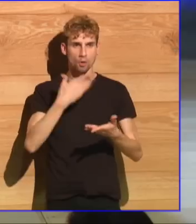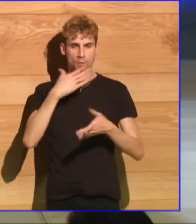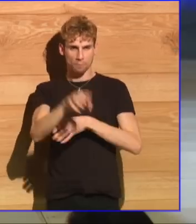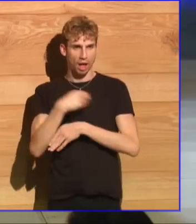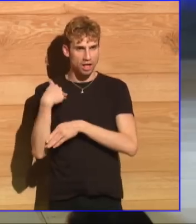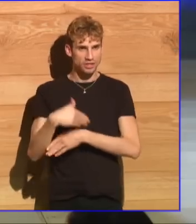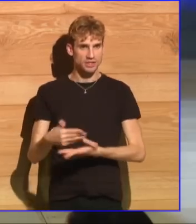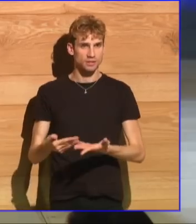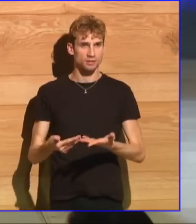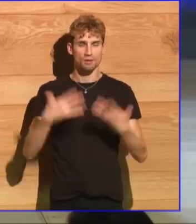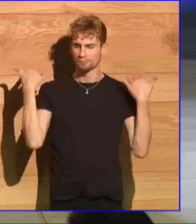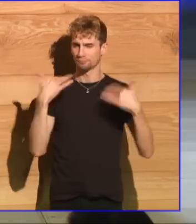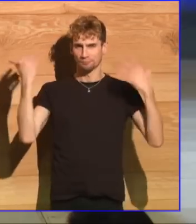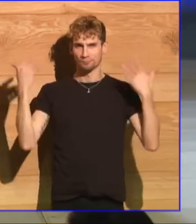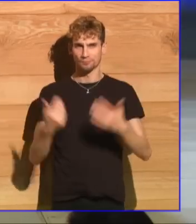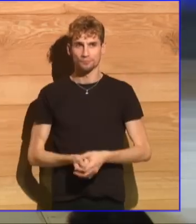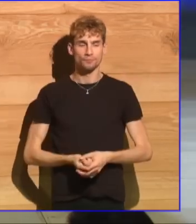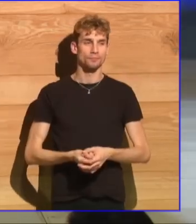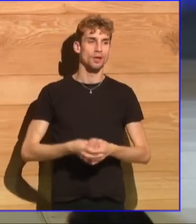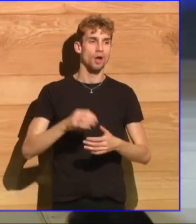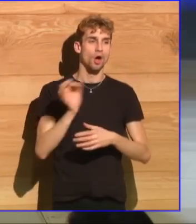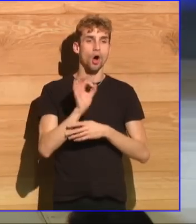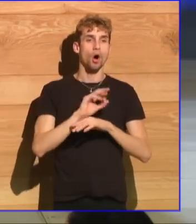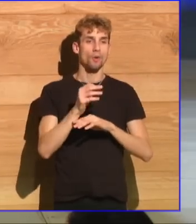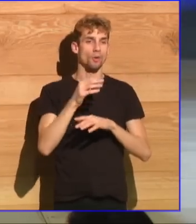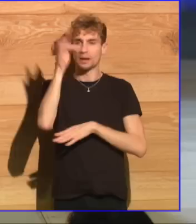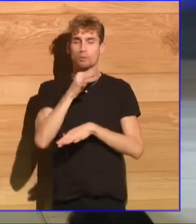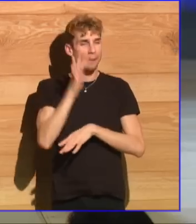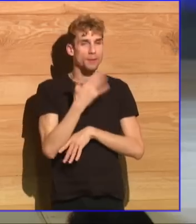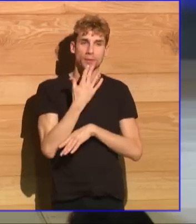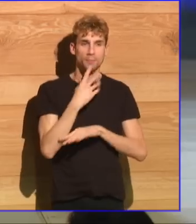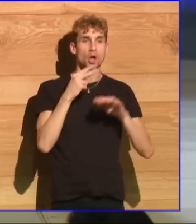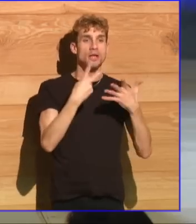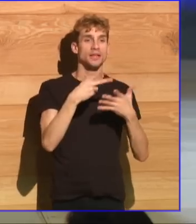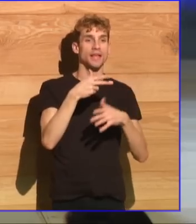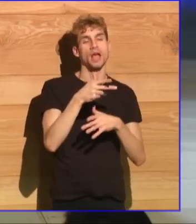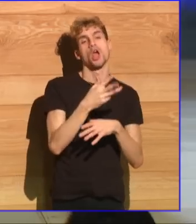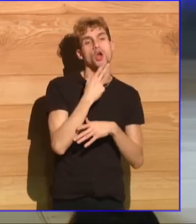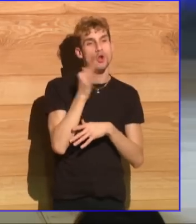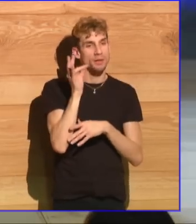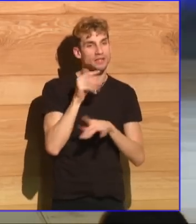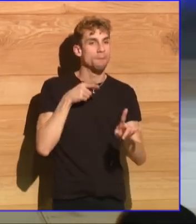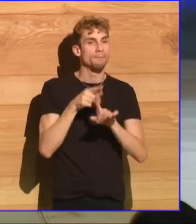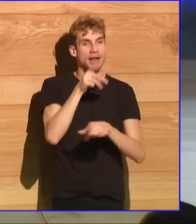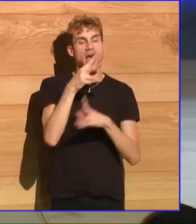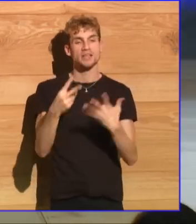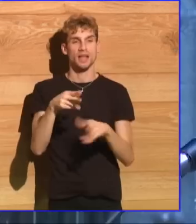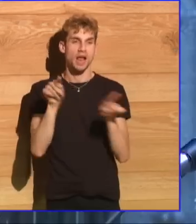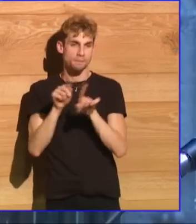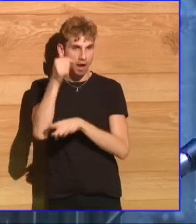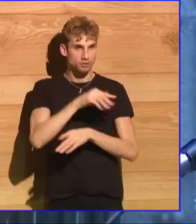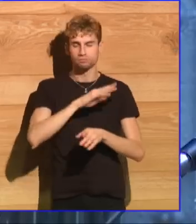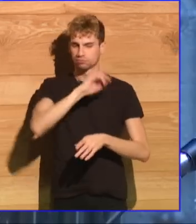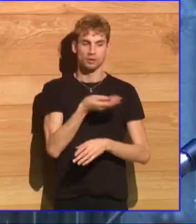Y es que parece West Side Story. O 7 novias para 7 hermanos. De Es un repente baile, además, ahí, cuando sí. están bailando, andando hacia y cuando atrás, los ves salir a bajando las